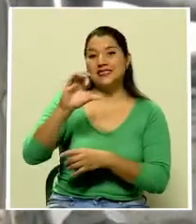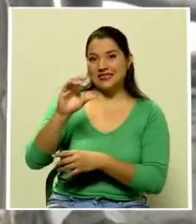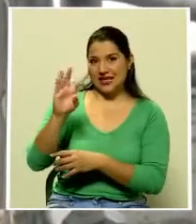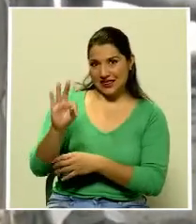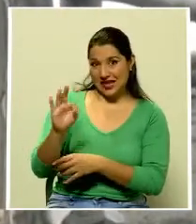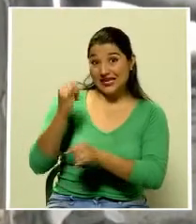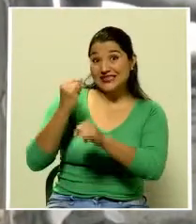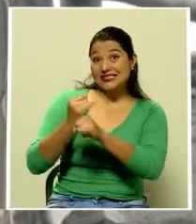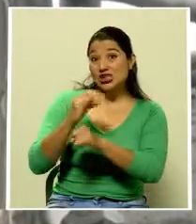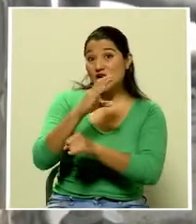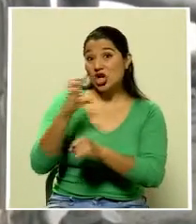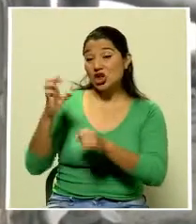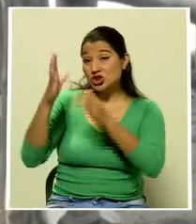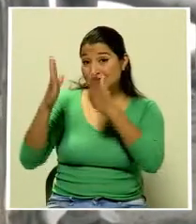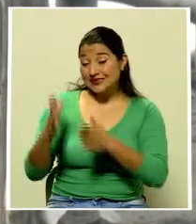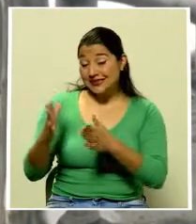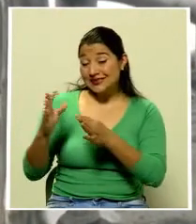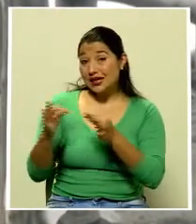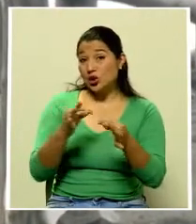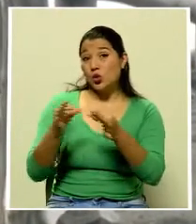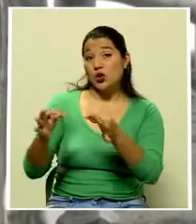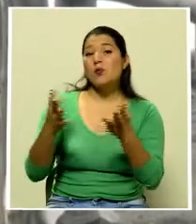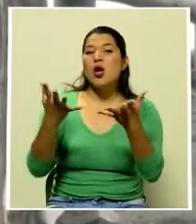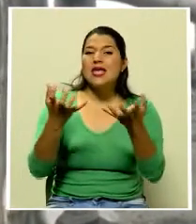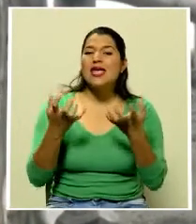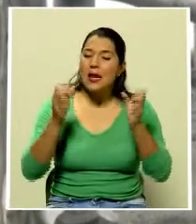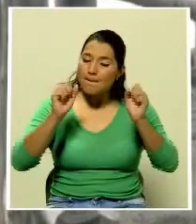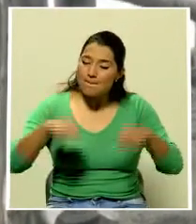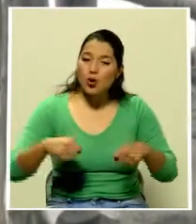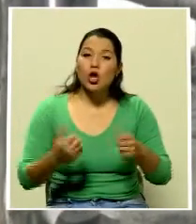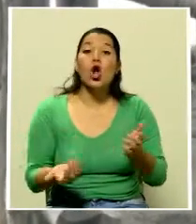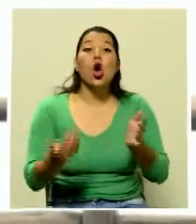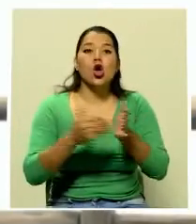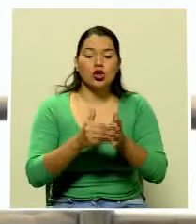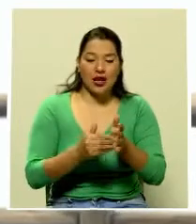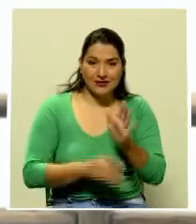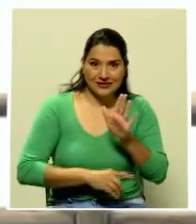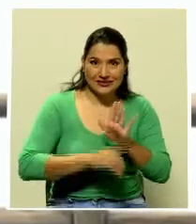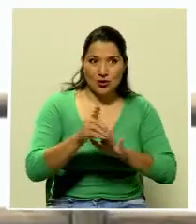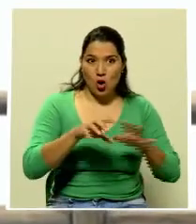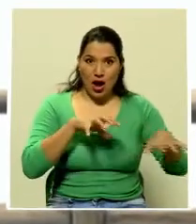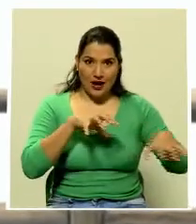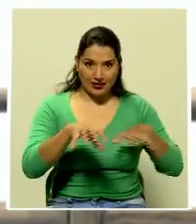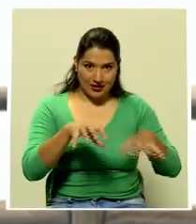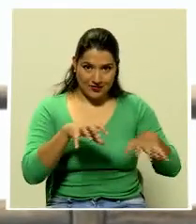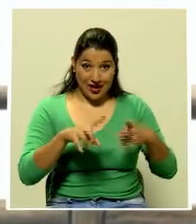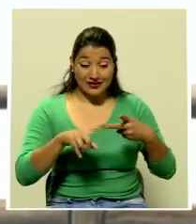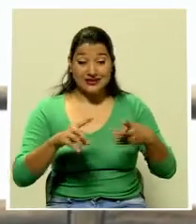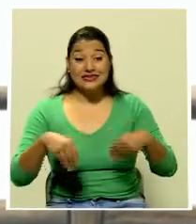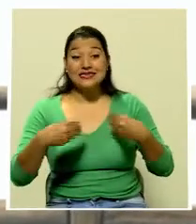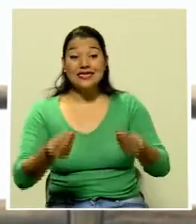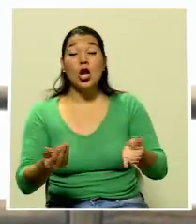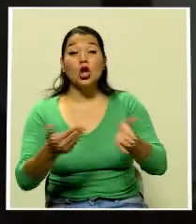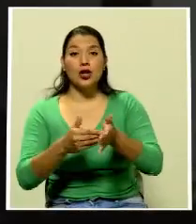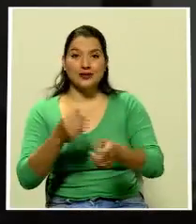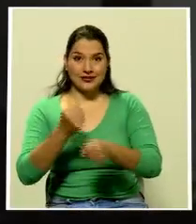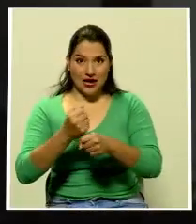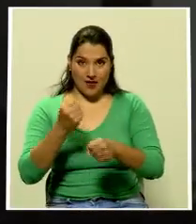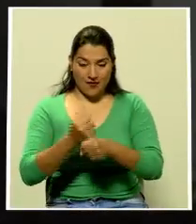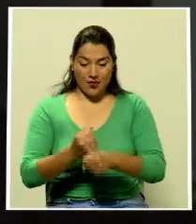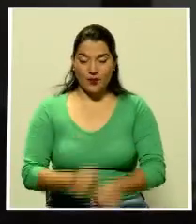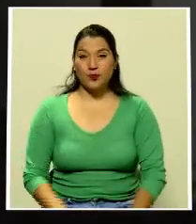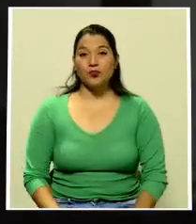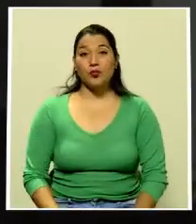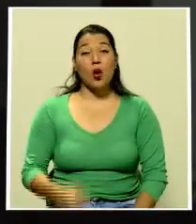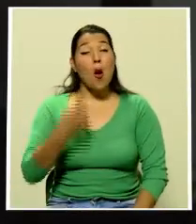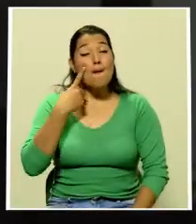es contribuir con la reactivación de las actividades productivas y el empleo de las personas en el sector turismo. Y gracias